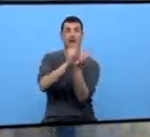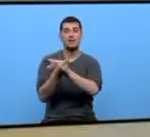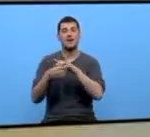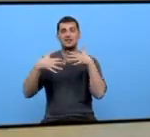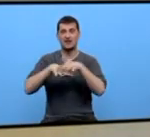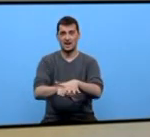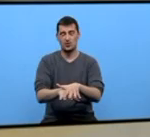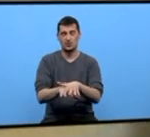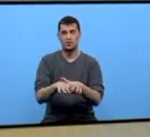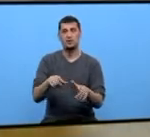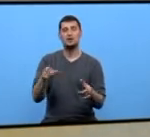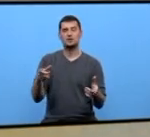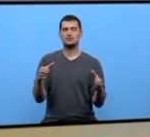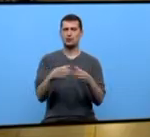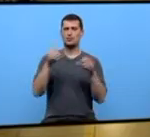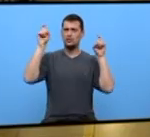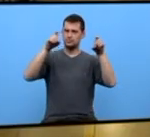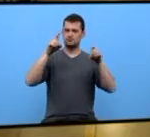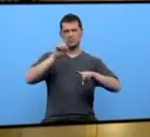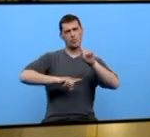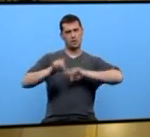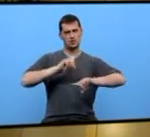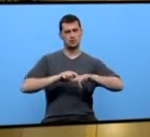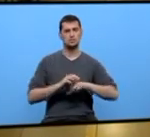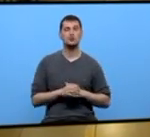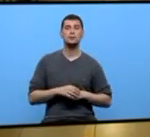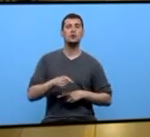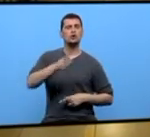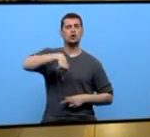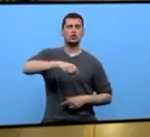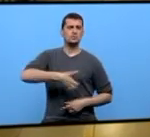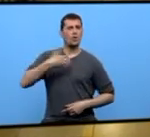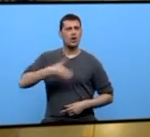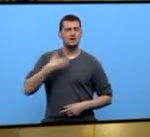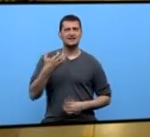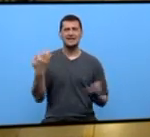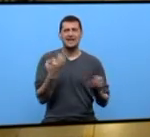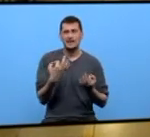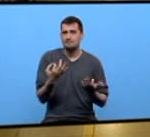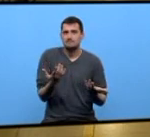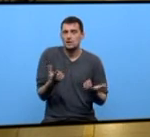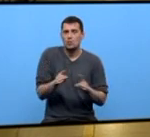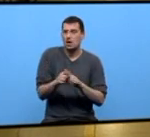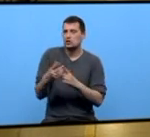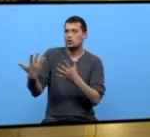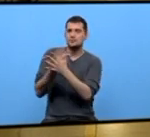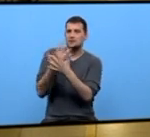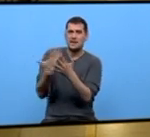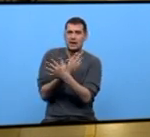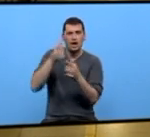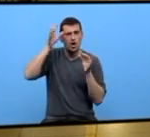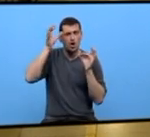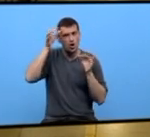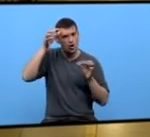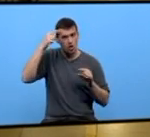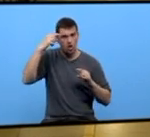Nelo entende o equipo de docentes. O que máis nos molesta é que non hai ninguna explicación, ningún